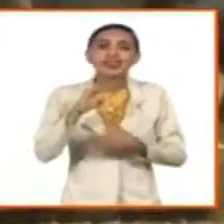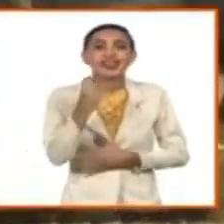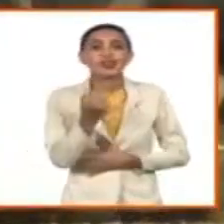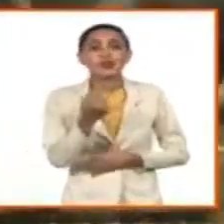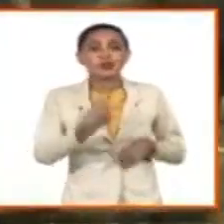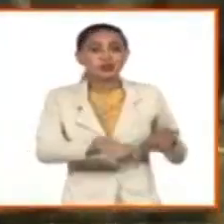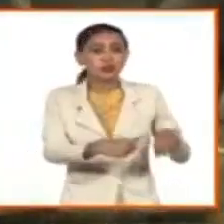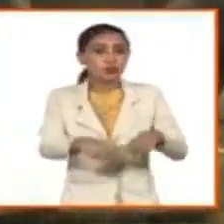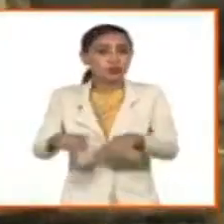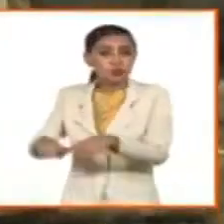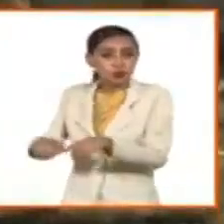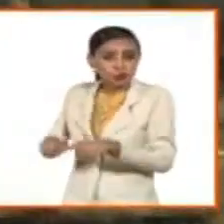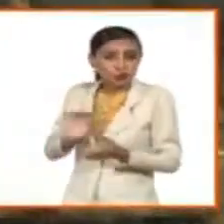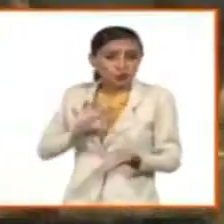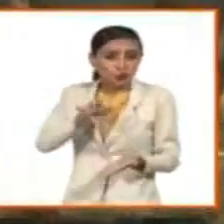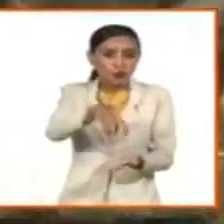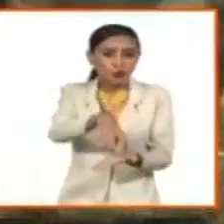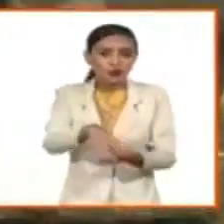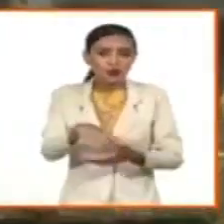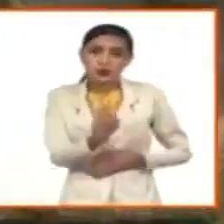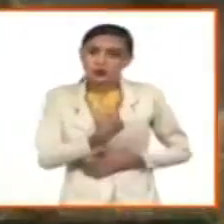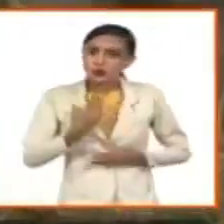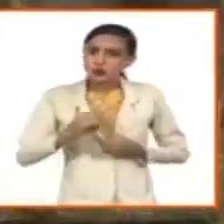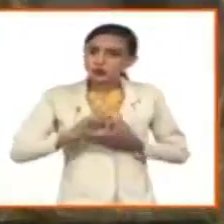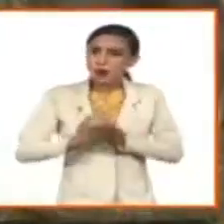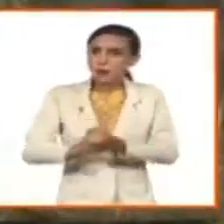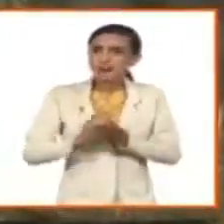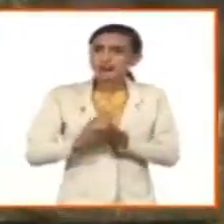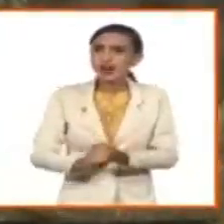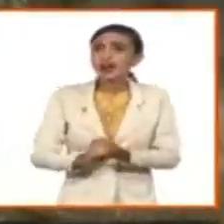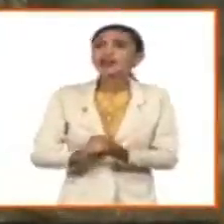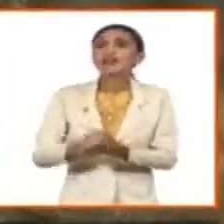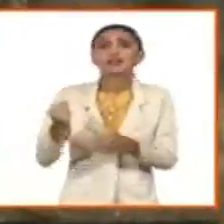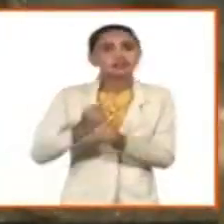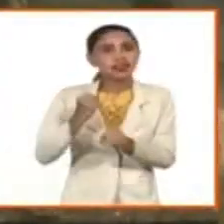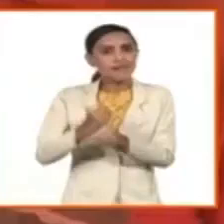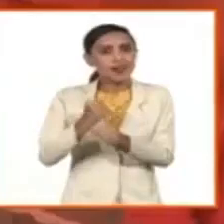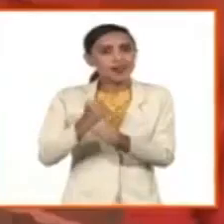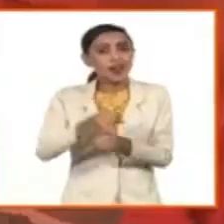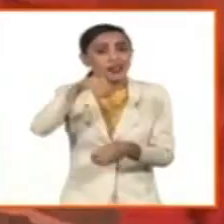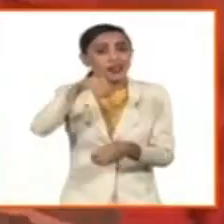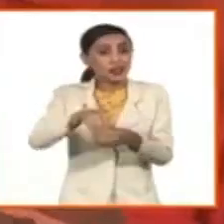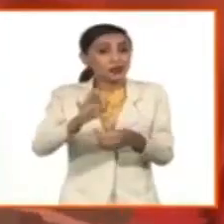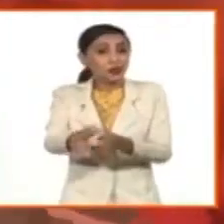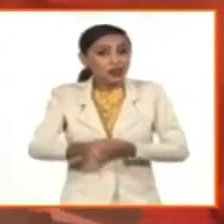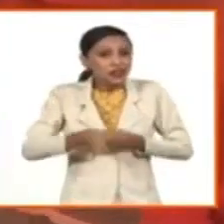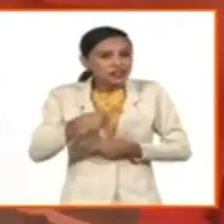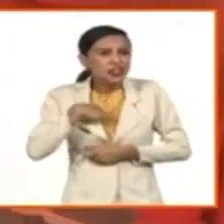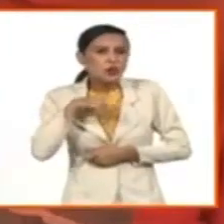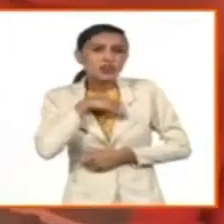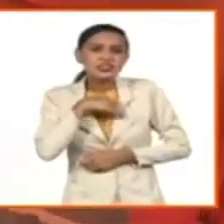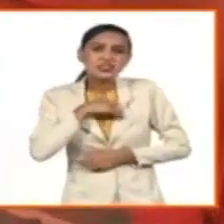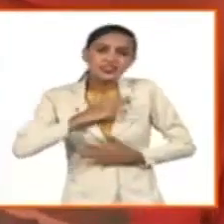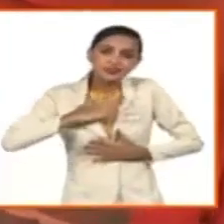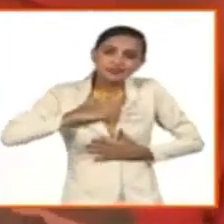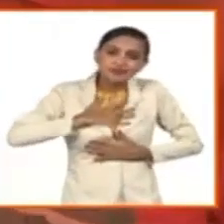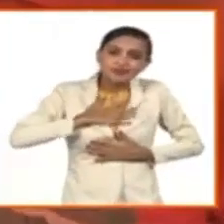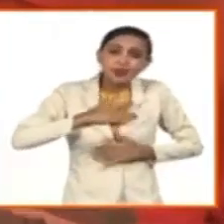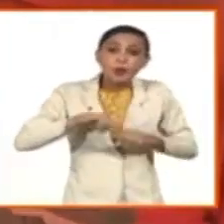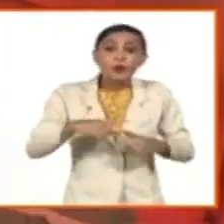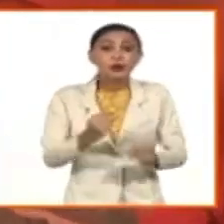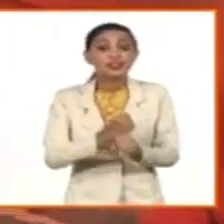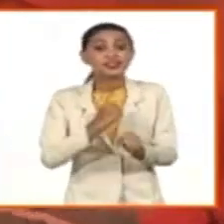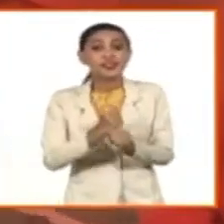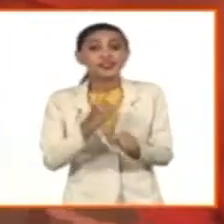lugares tenemos muchas amistades se suman al trabajo de la finca y tienen el sentido de pertenencia por lo que hacemos ya también